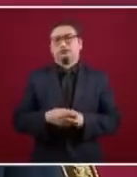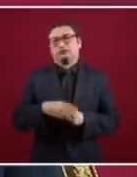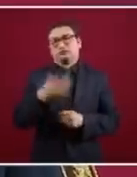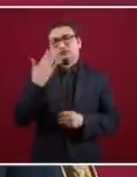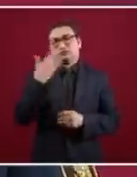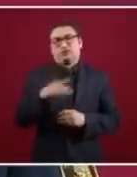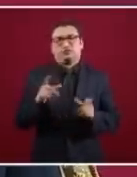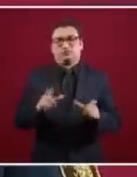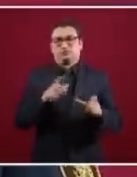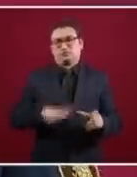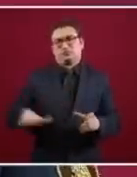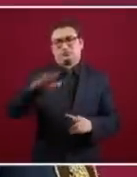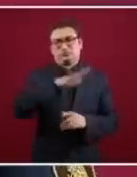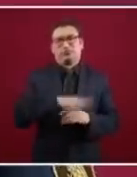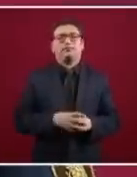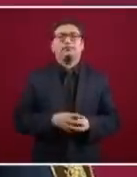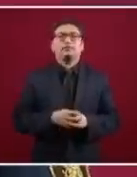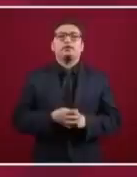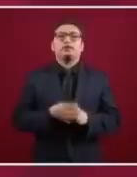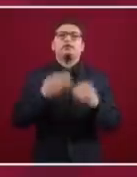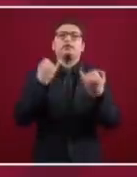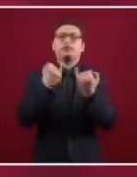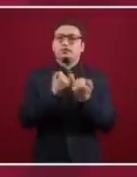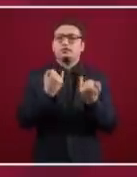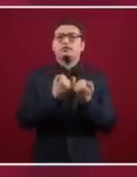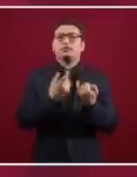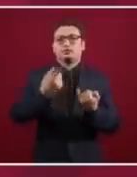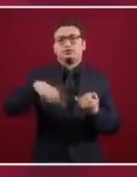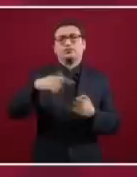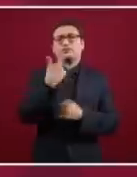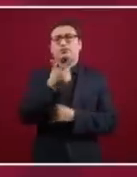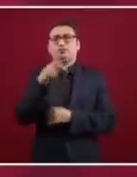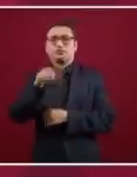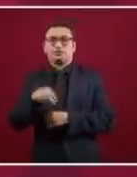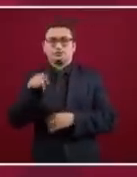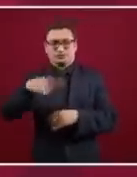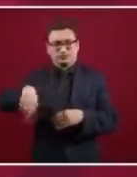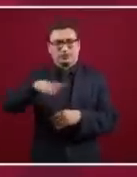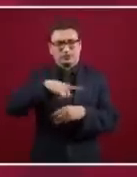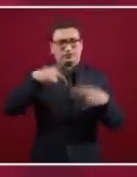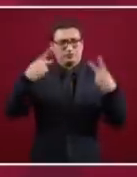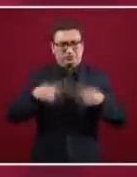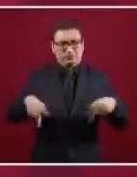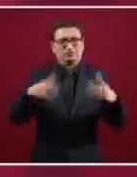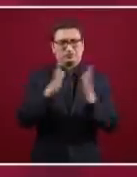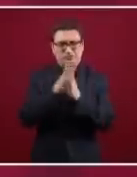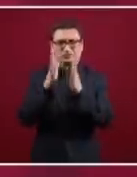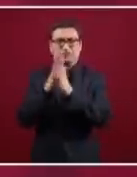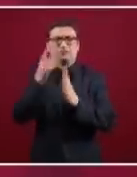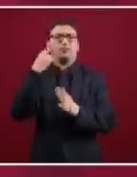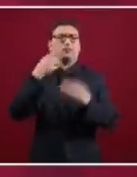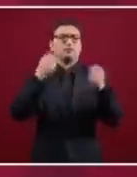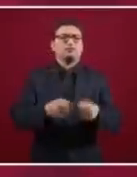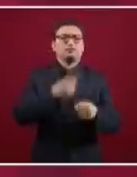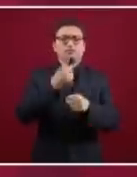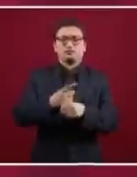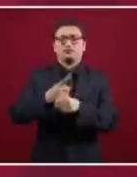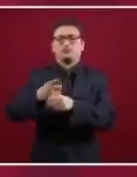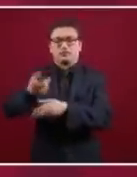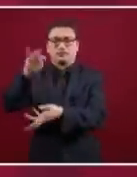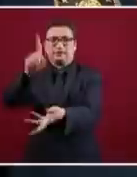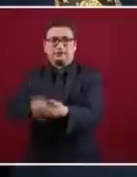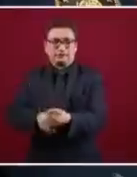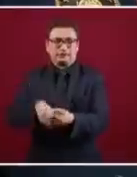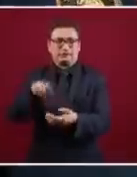la seguridad exterior y los que participan en la guardia nacional en la seguridad interior ellos